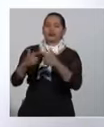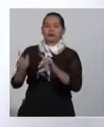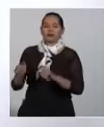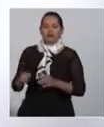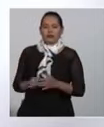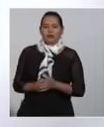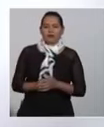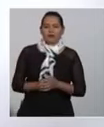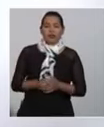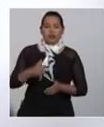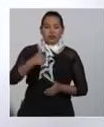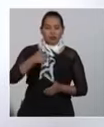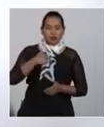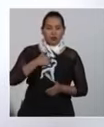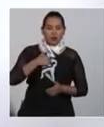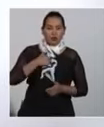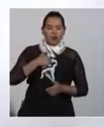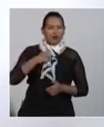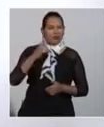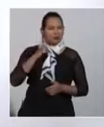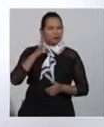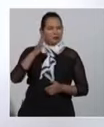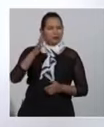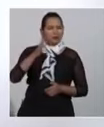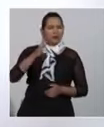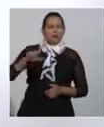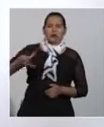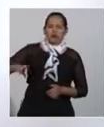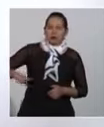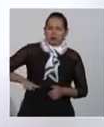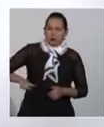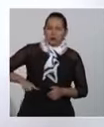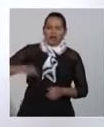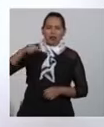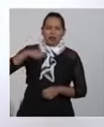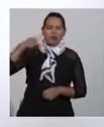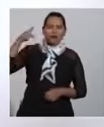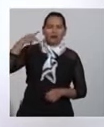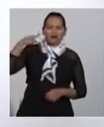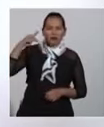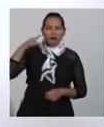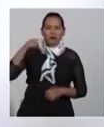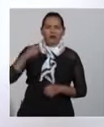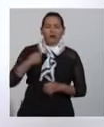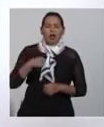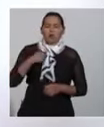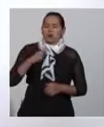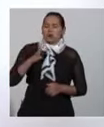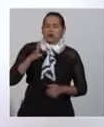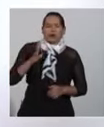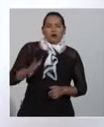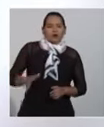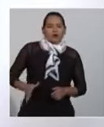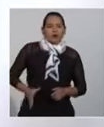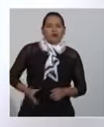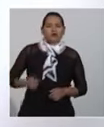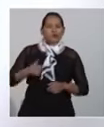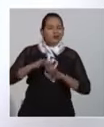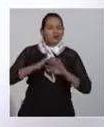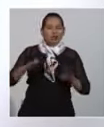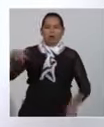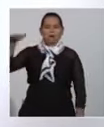de mi estado sería una gran honra. Estoy en la plenitud y madurez excepcional para